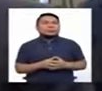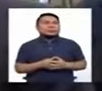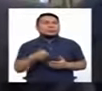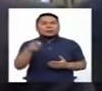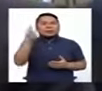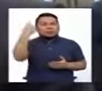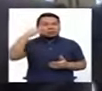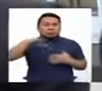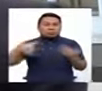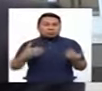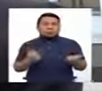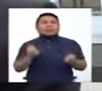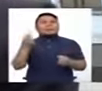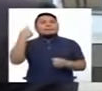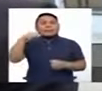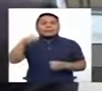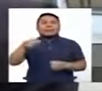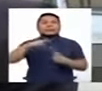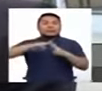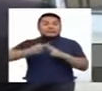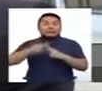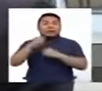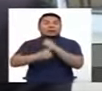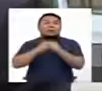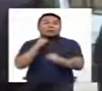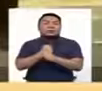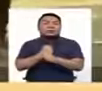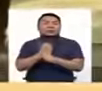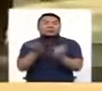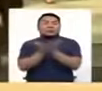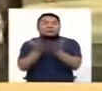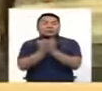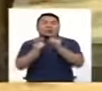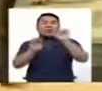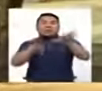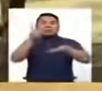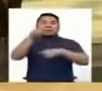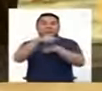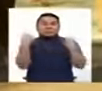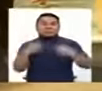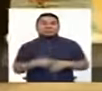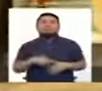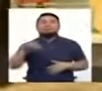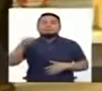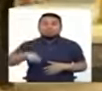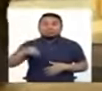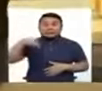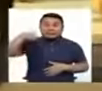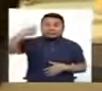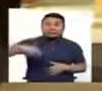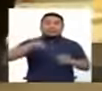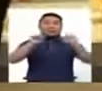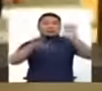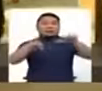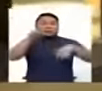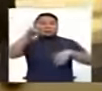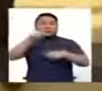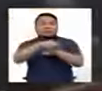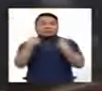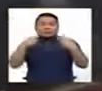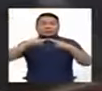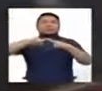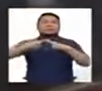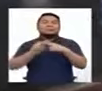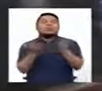para iniciar el año escolar el 12 de marzo. Así es, este 12 de marzo se iniciará el año